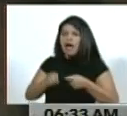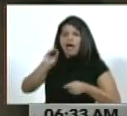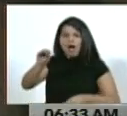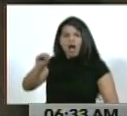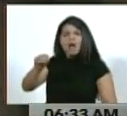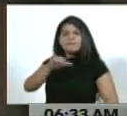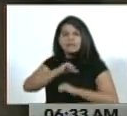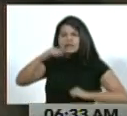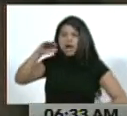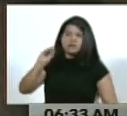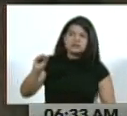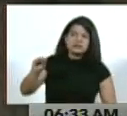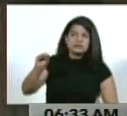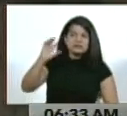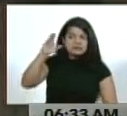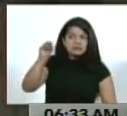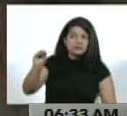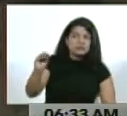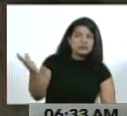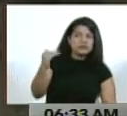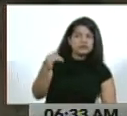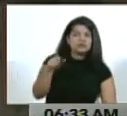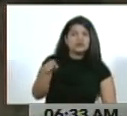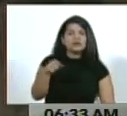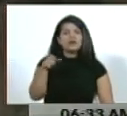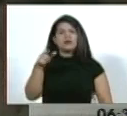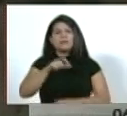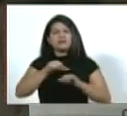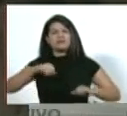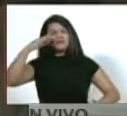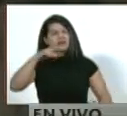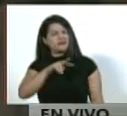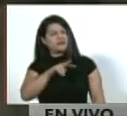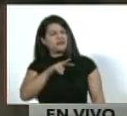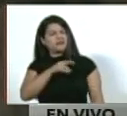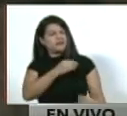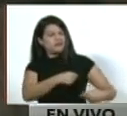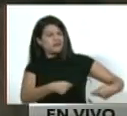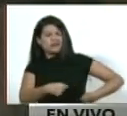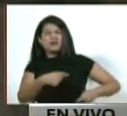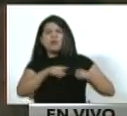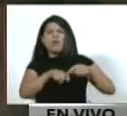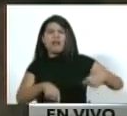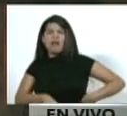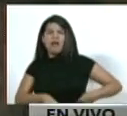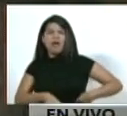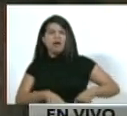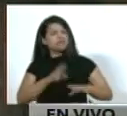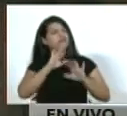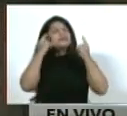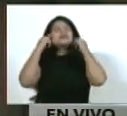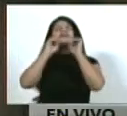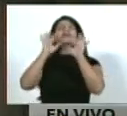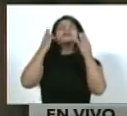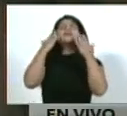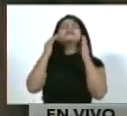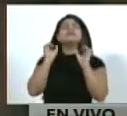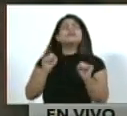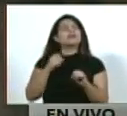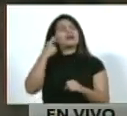armas, que como nunca tienen conciencia y claridad histórica del momento que estamos